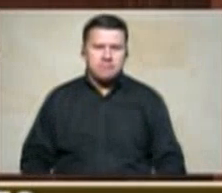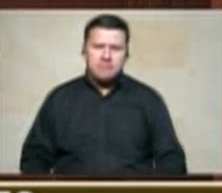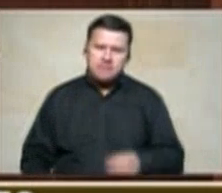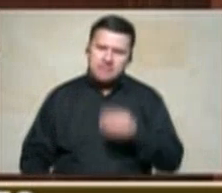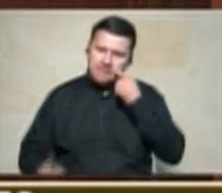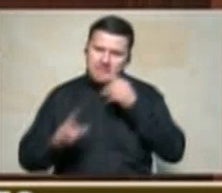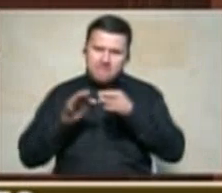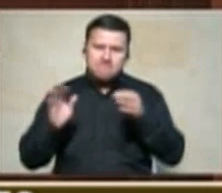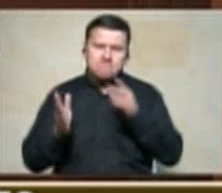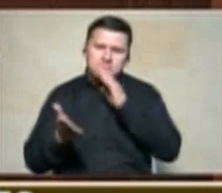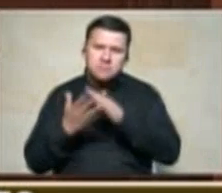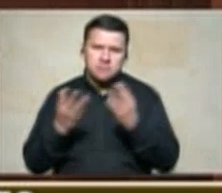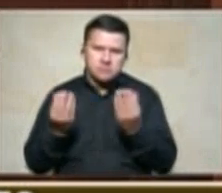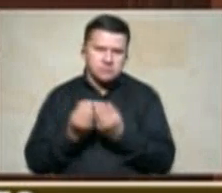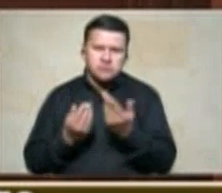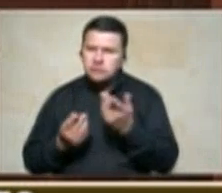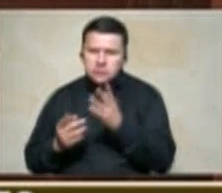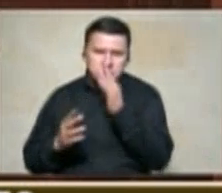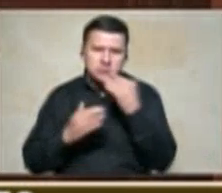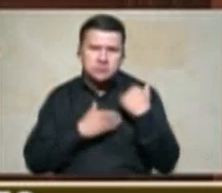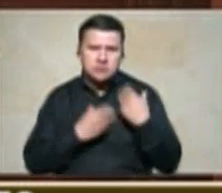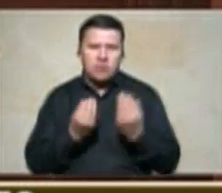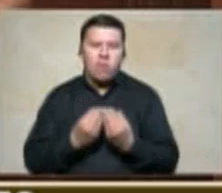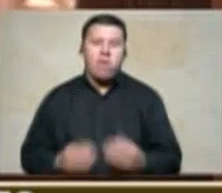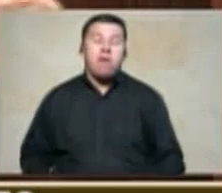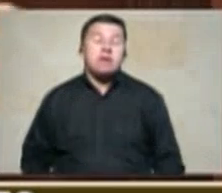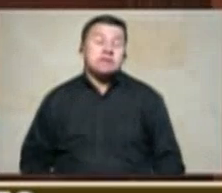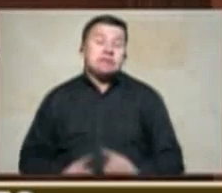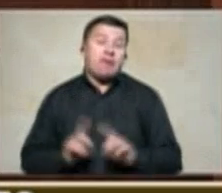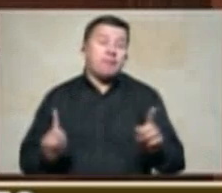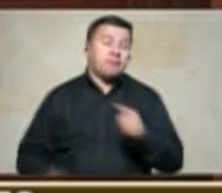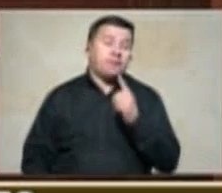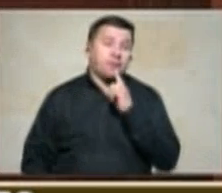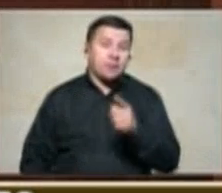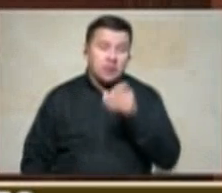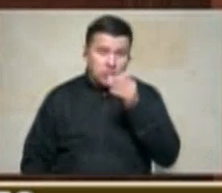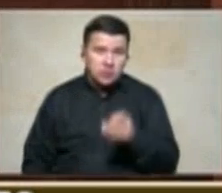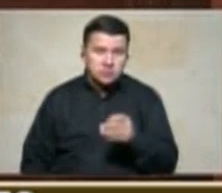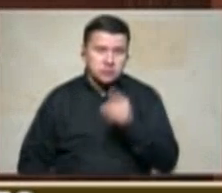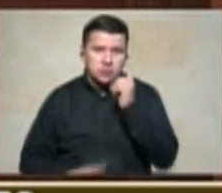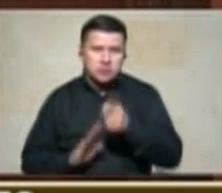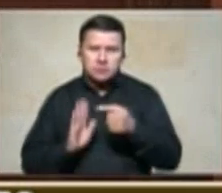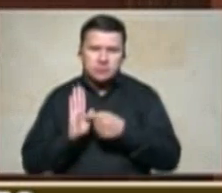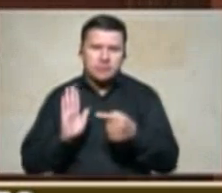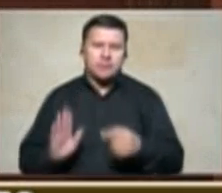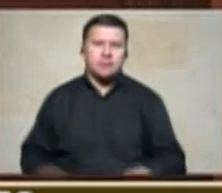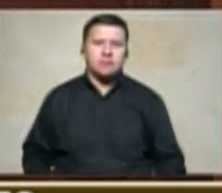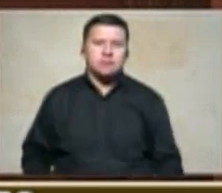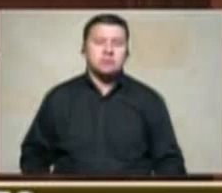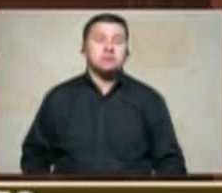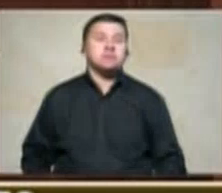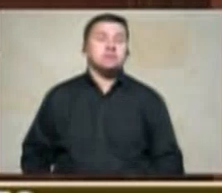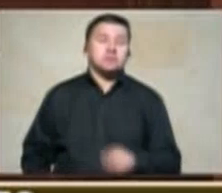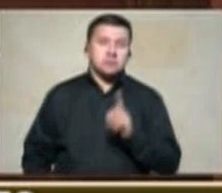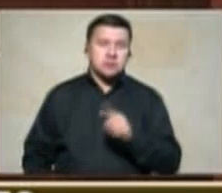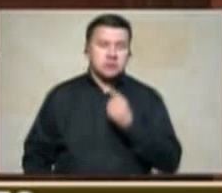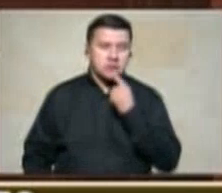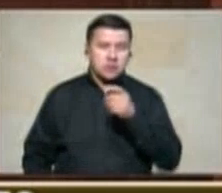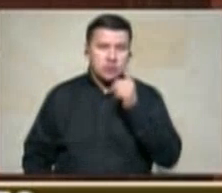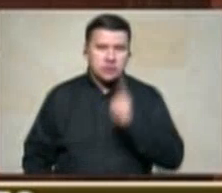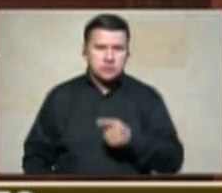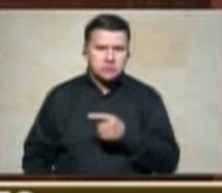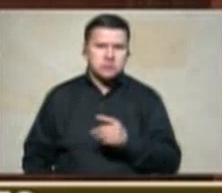fines ilícitos o que no le corresponden. Pero también han dicho los jueces lo siguiente, también han dicho los jueces